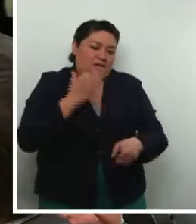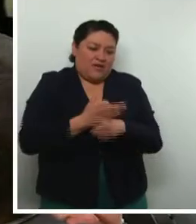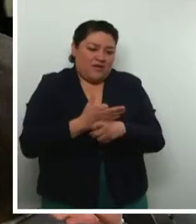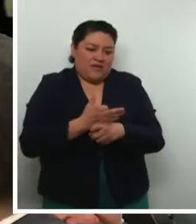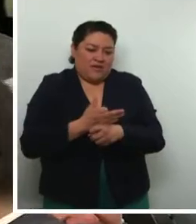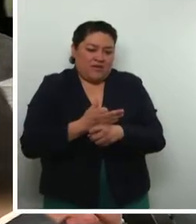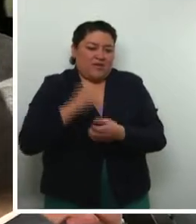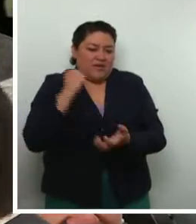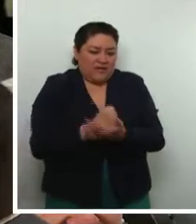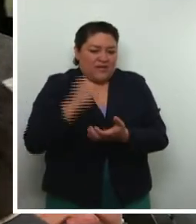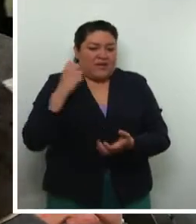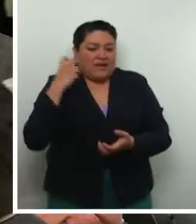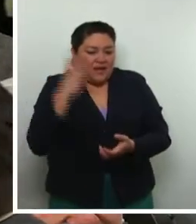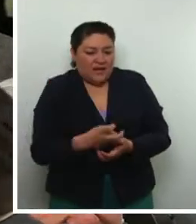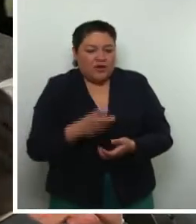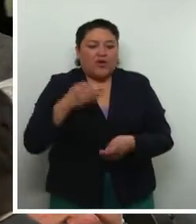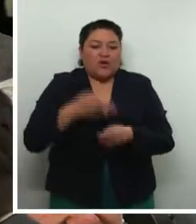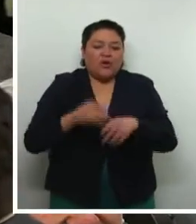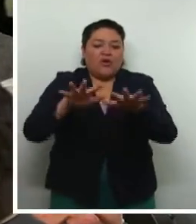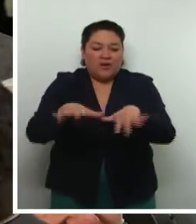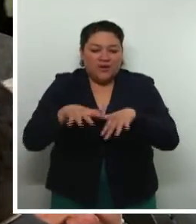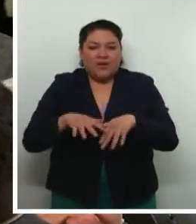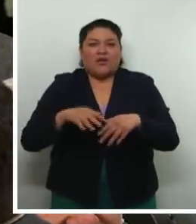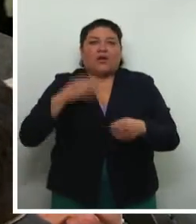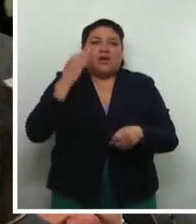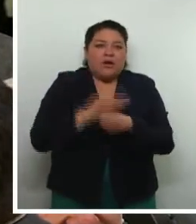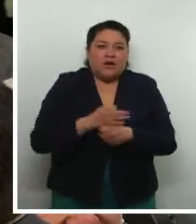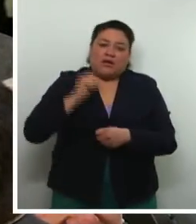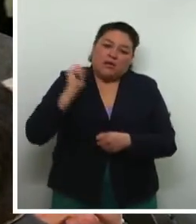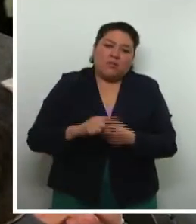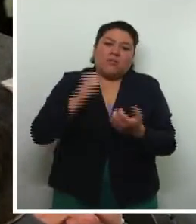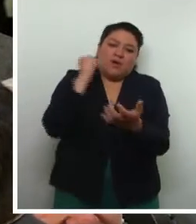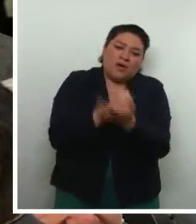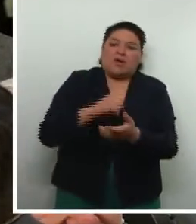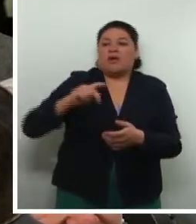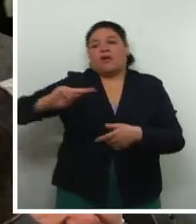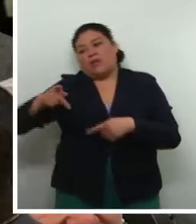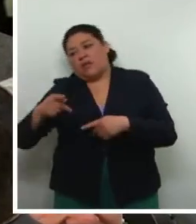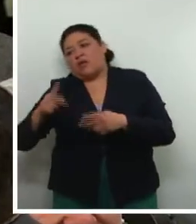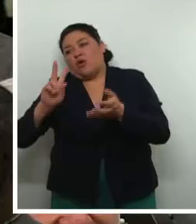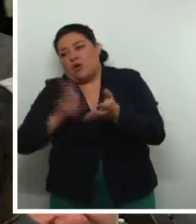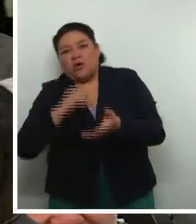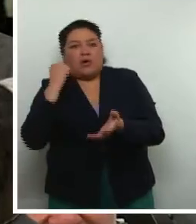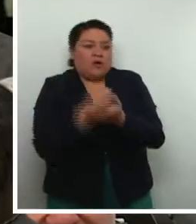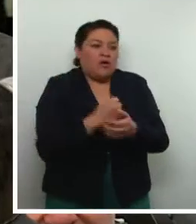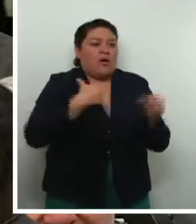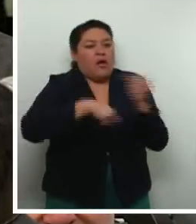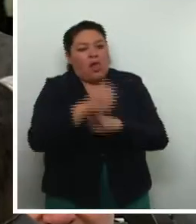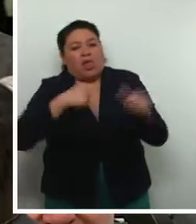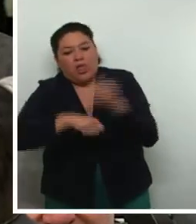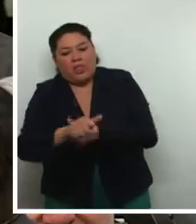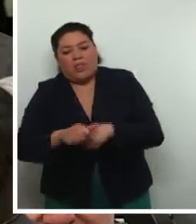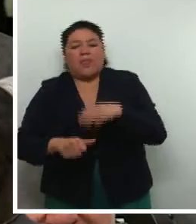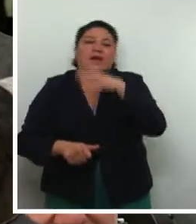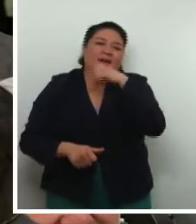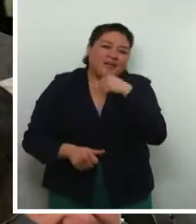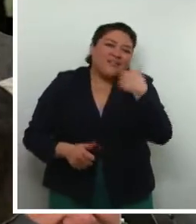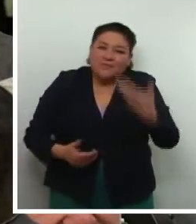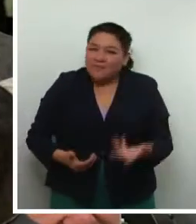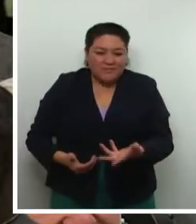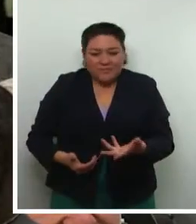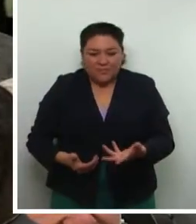votación. Una Asamblea Legislativa no puede modificar sus propias determinaciones. No sustituye una votación a la